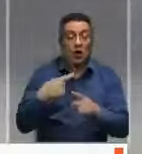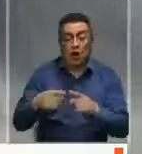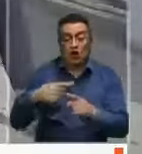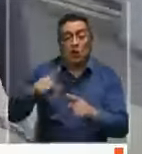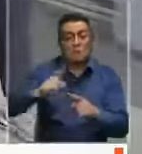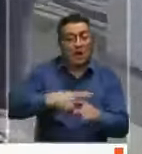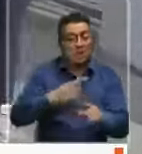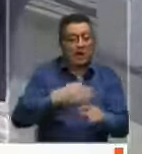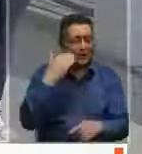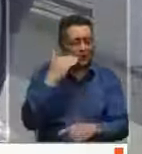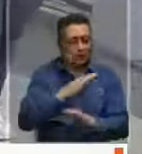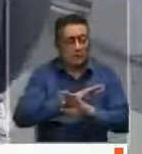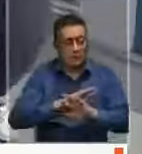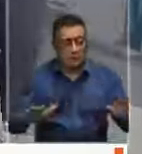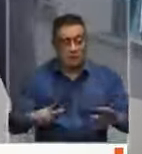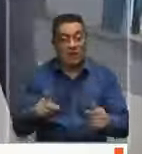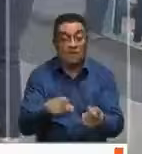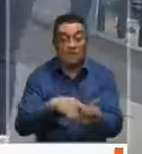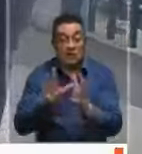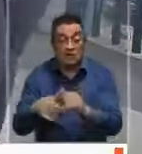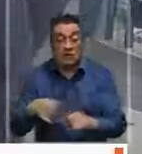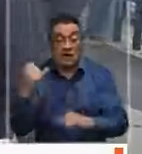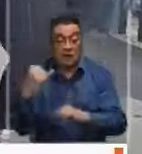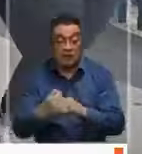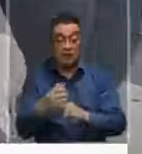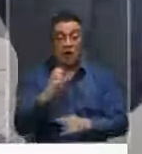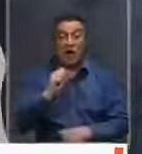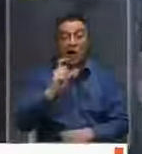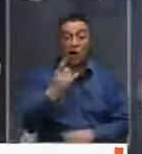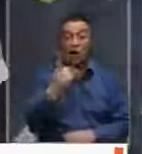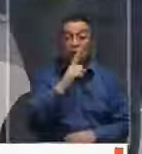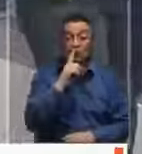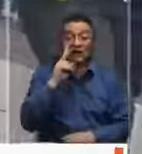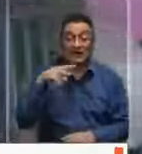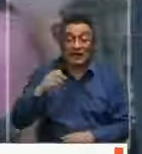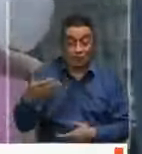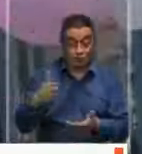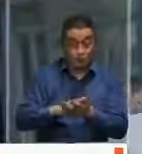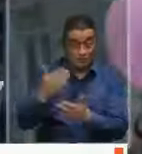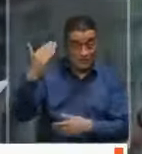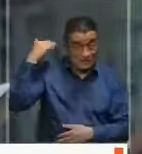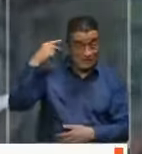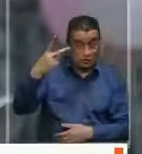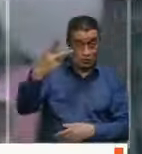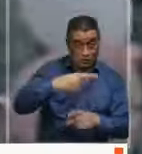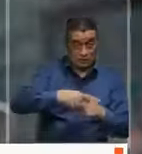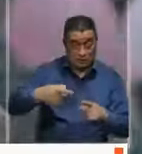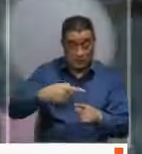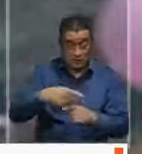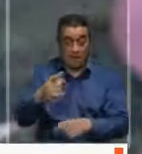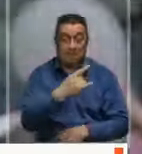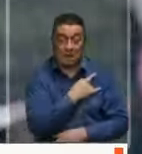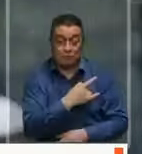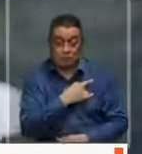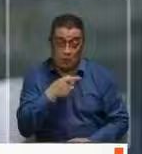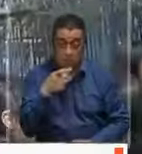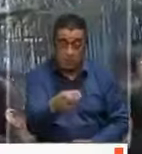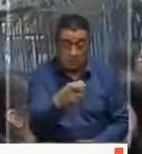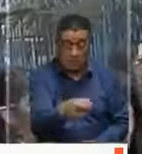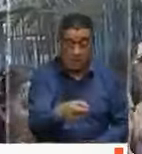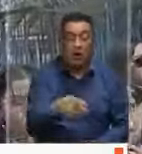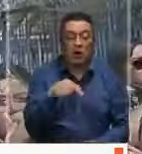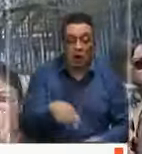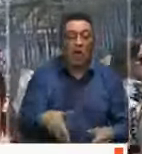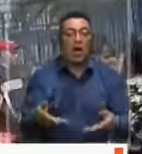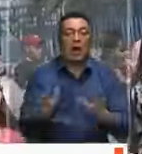niño más. La familia y amigos de la pequeña Agustina, asesinada hace dos semanas a disparos en Maipú, hoy están en